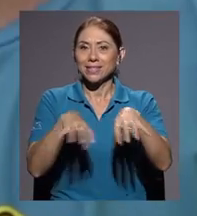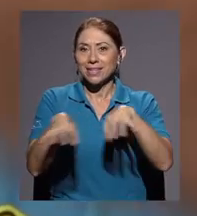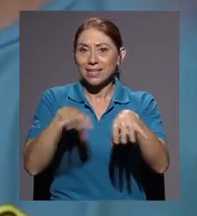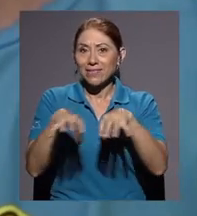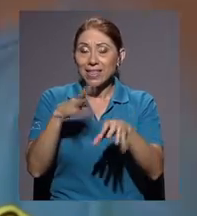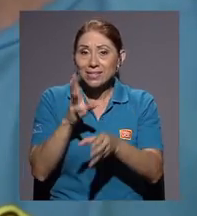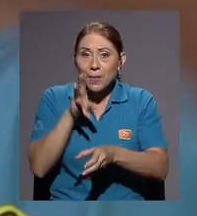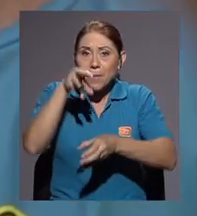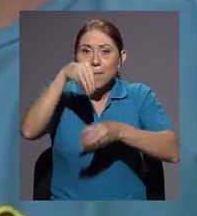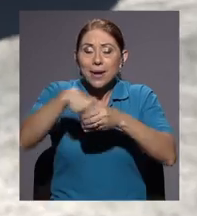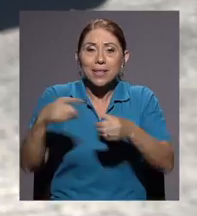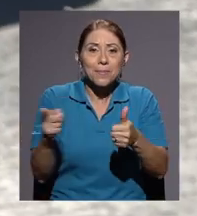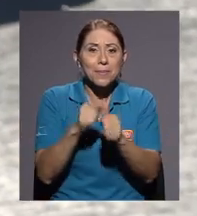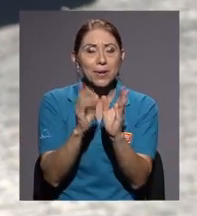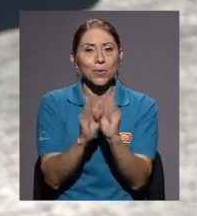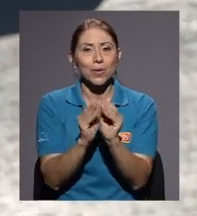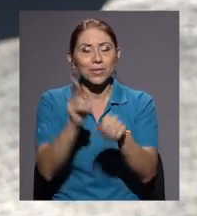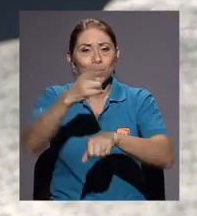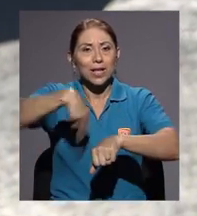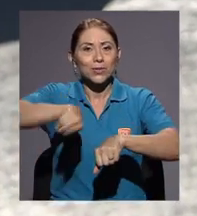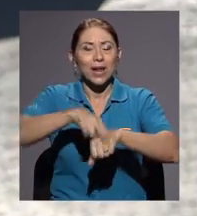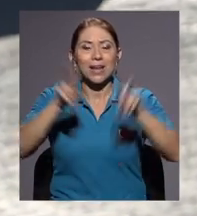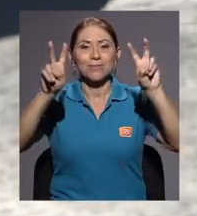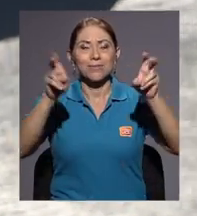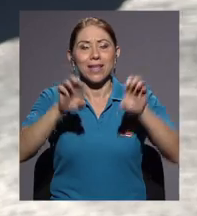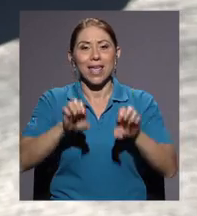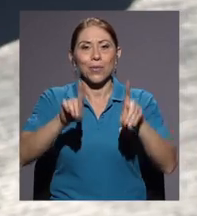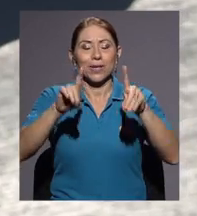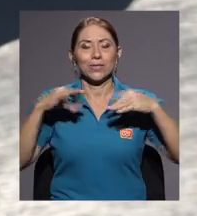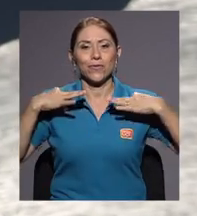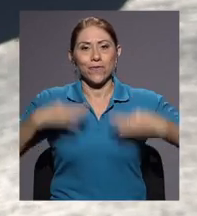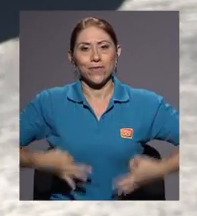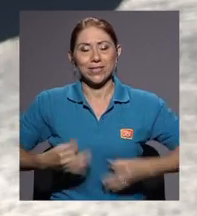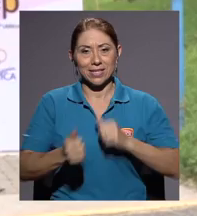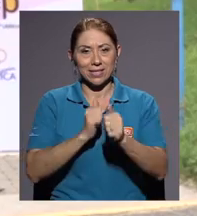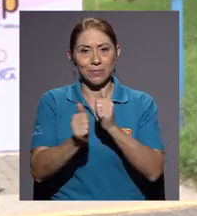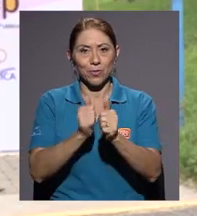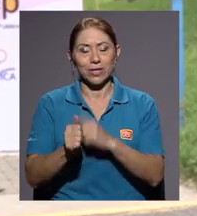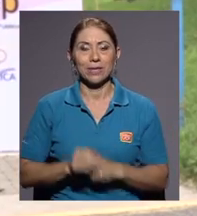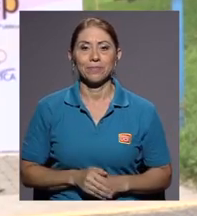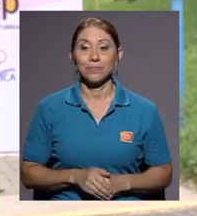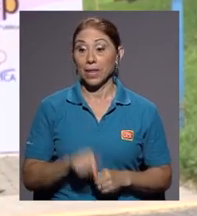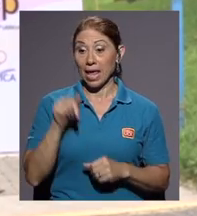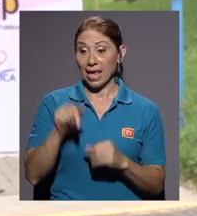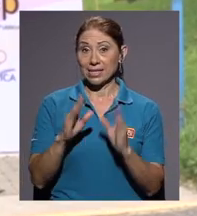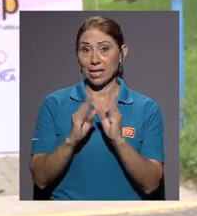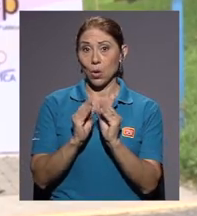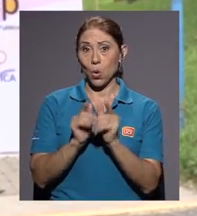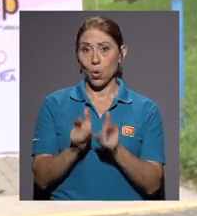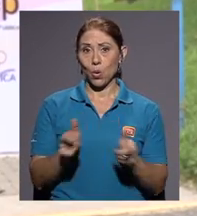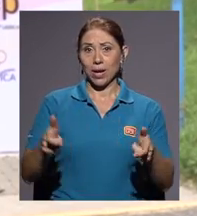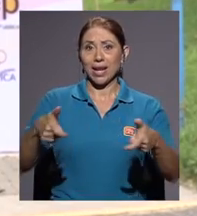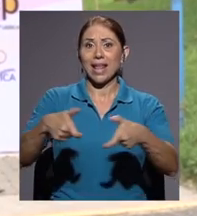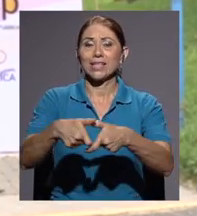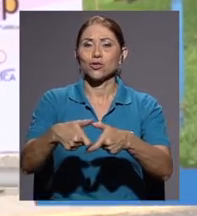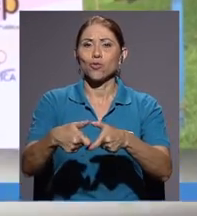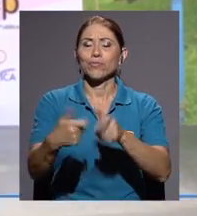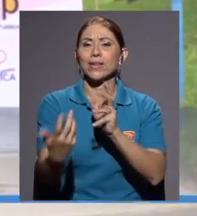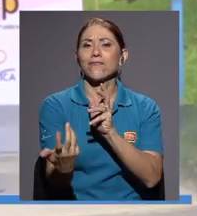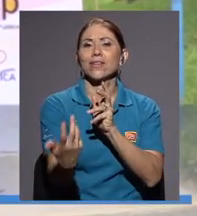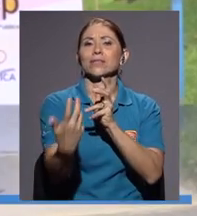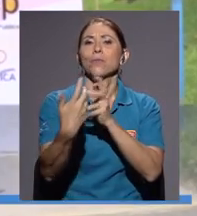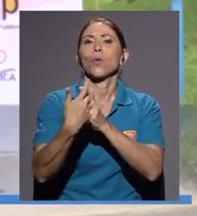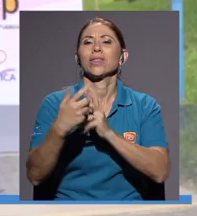parte del primer Congreso Nacional de Educación Física y Deporte. Este congreso responde a la necesidad que los